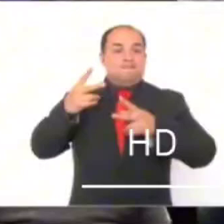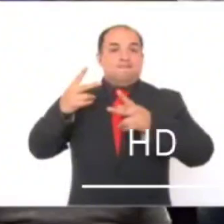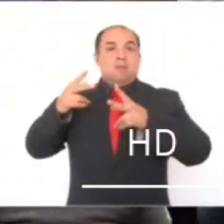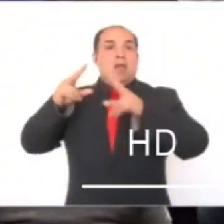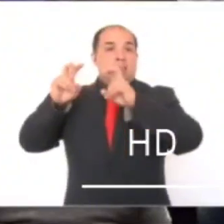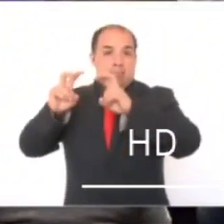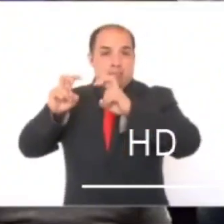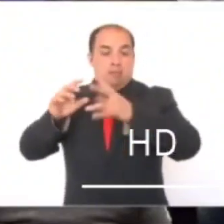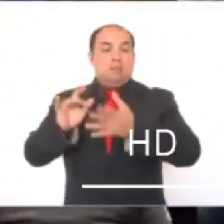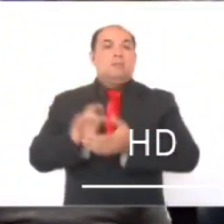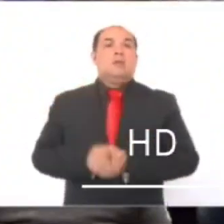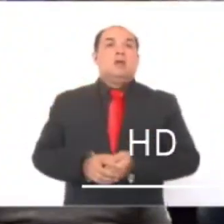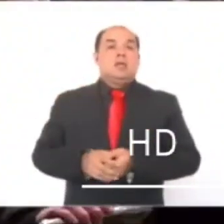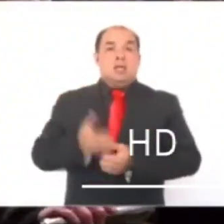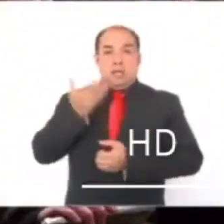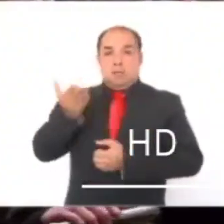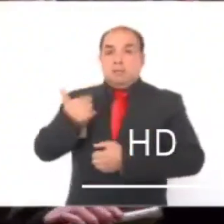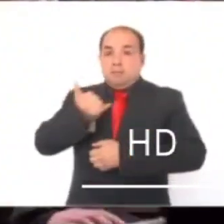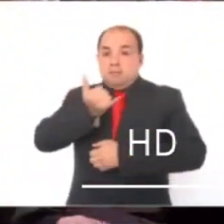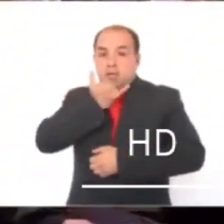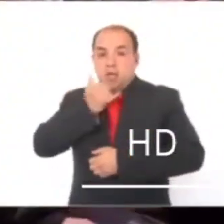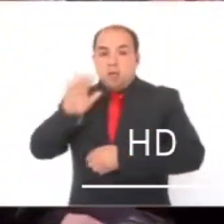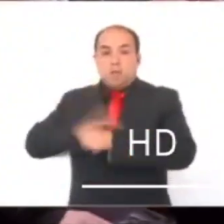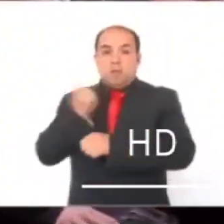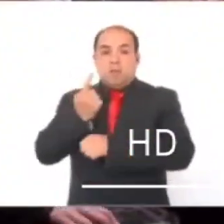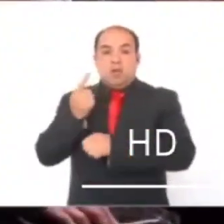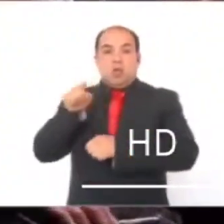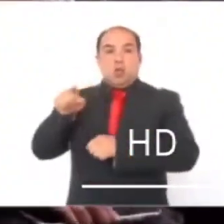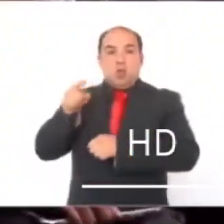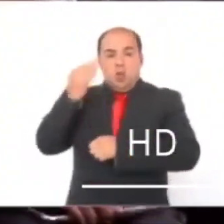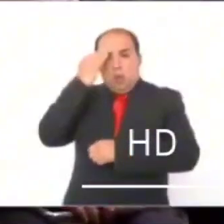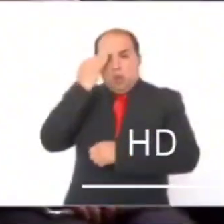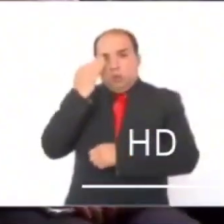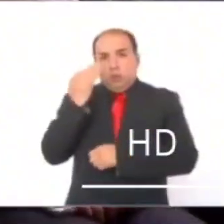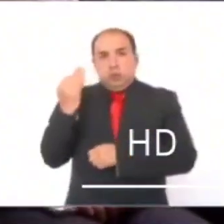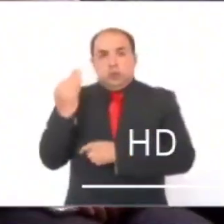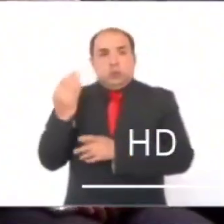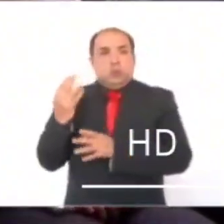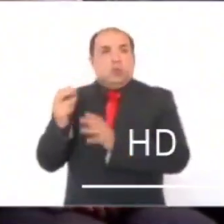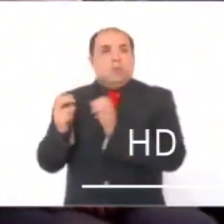te quiero ofrecer una disculpa porque te ocultaste muchos años,